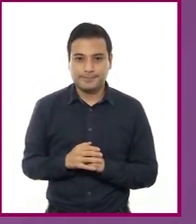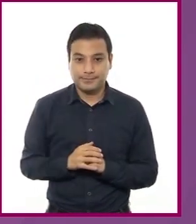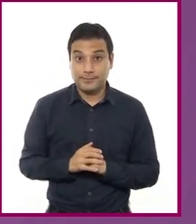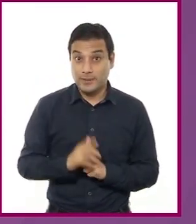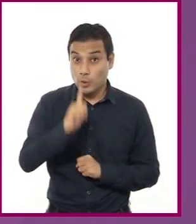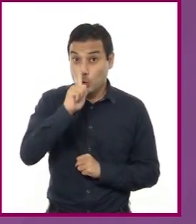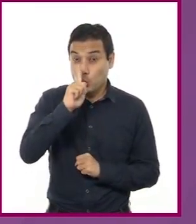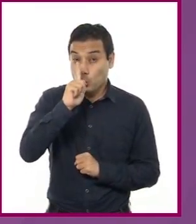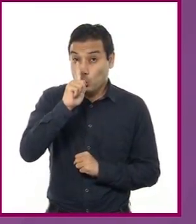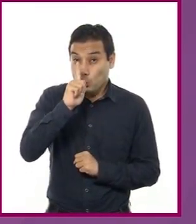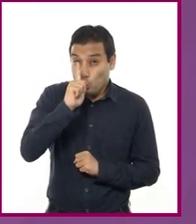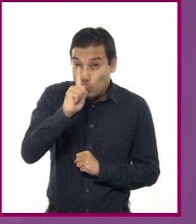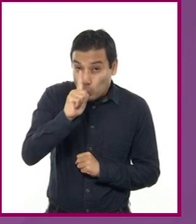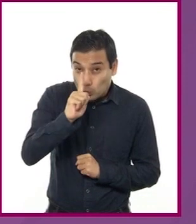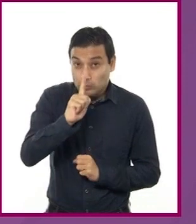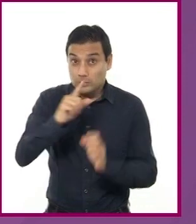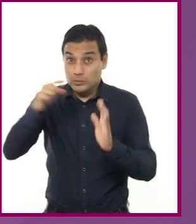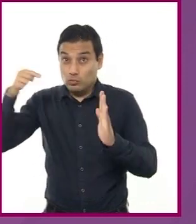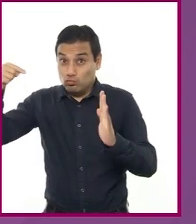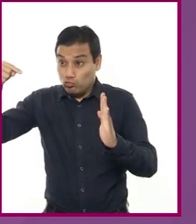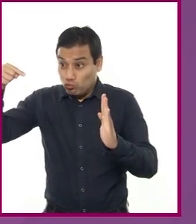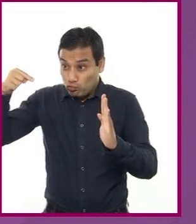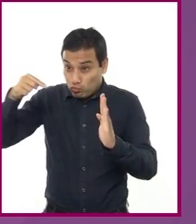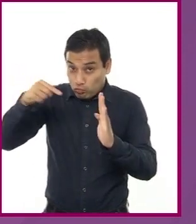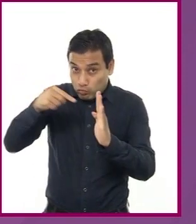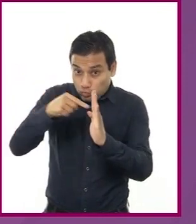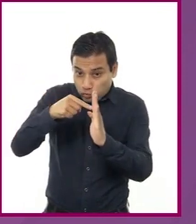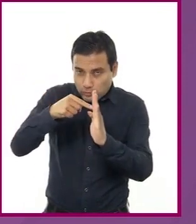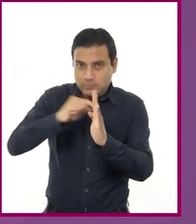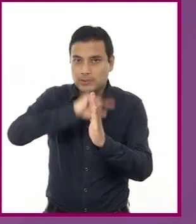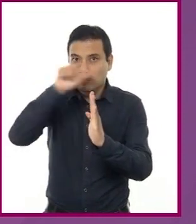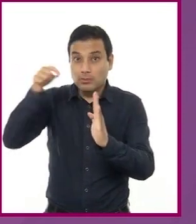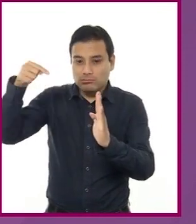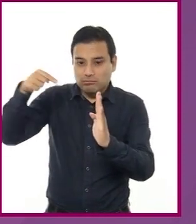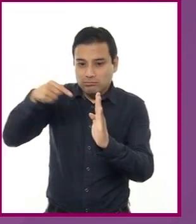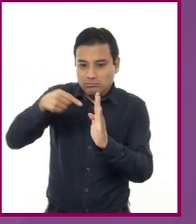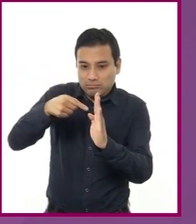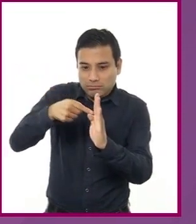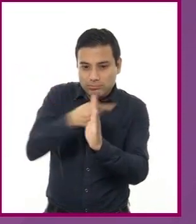un medio cambia de dirección al pasar a otro.